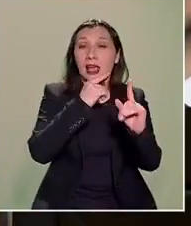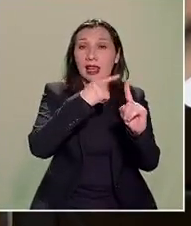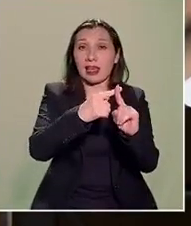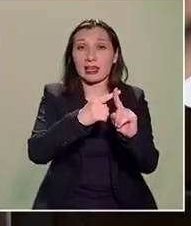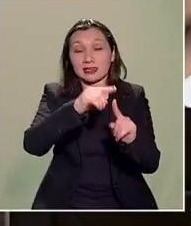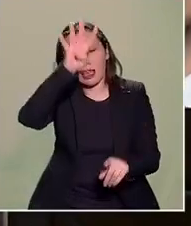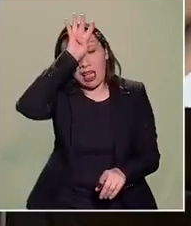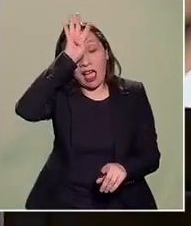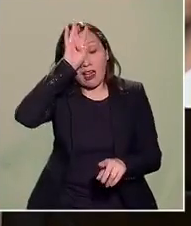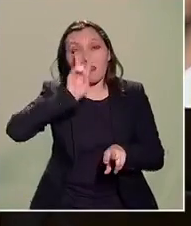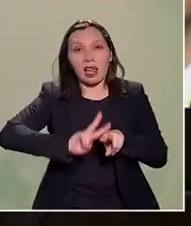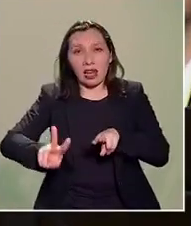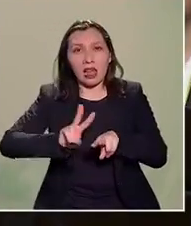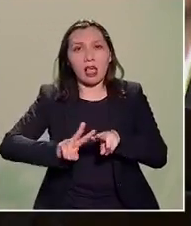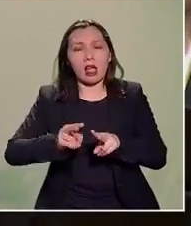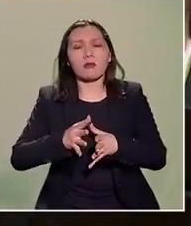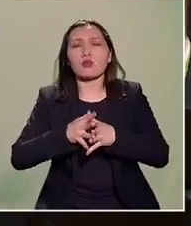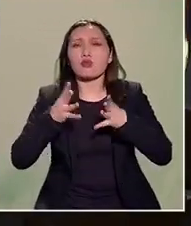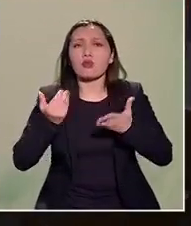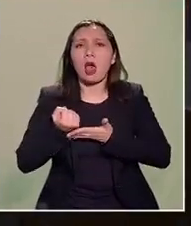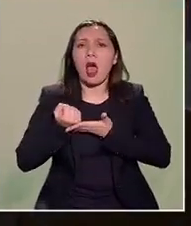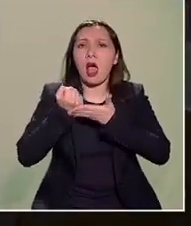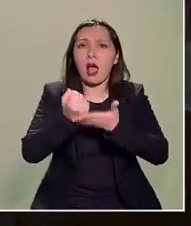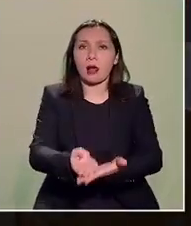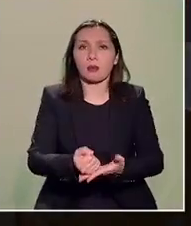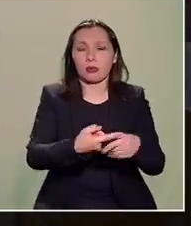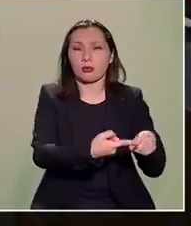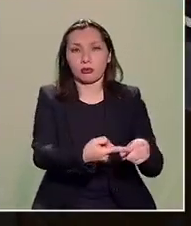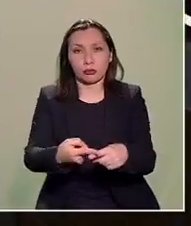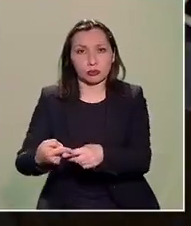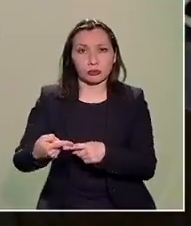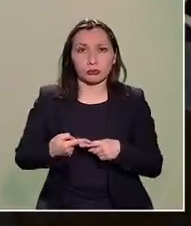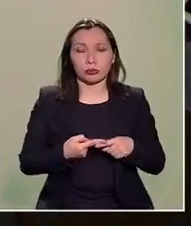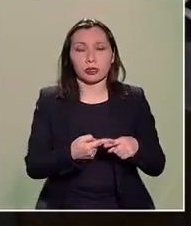han realizado un gran aporte a la sociedad